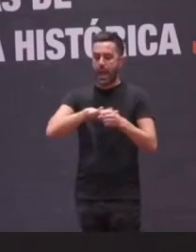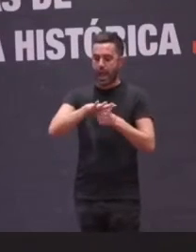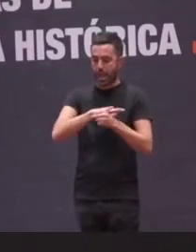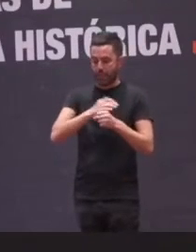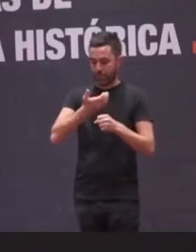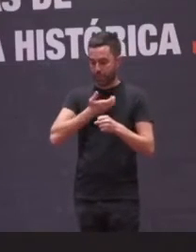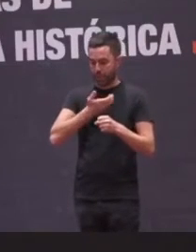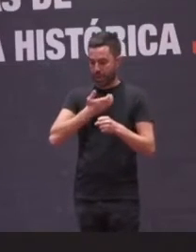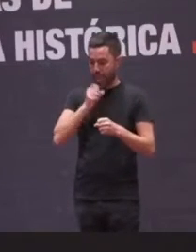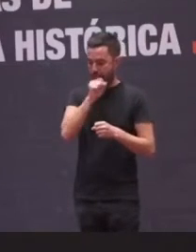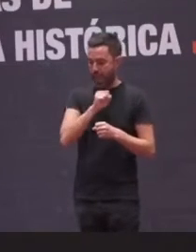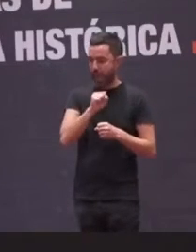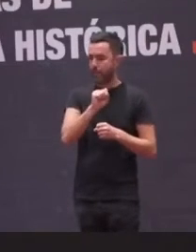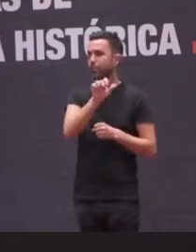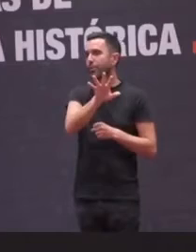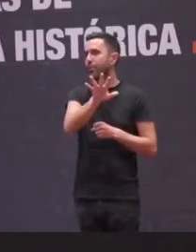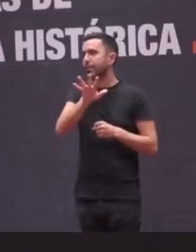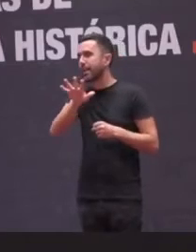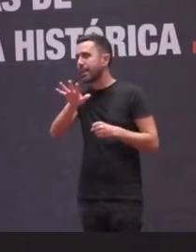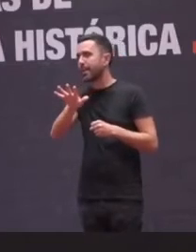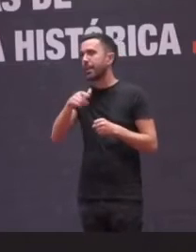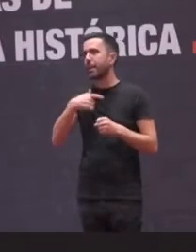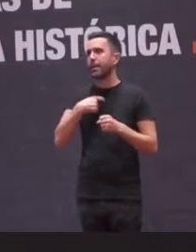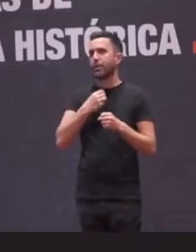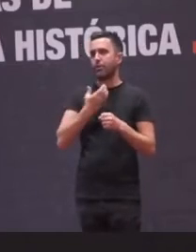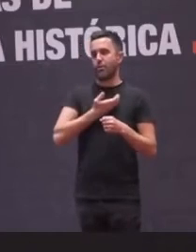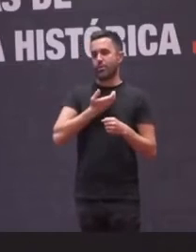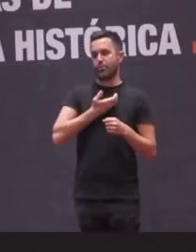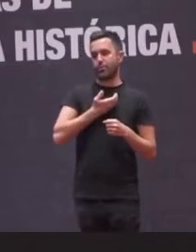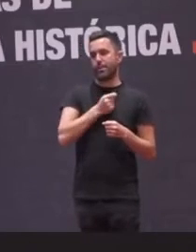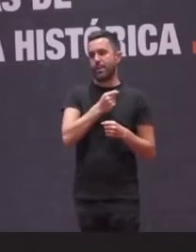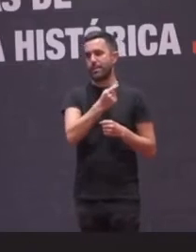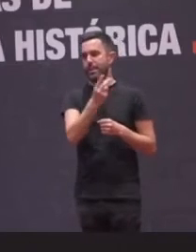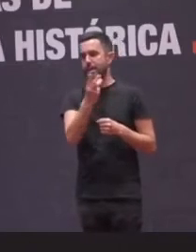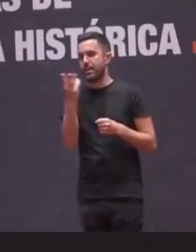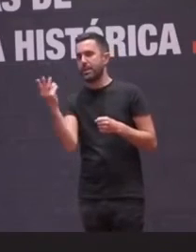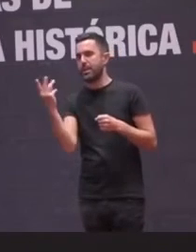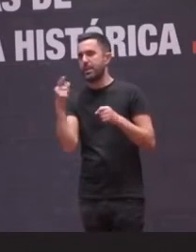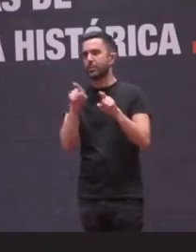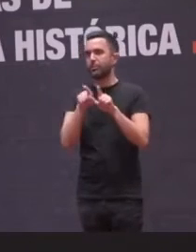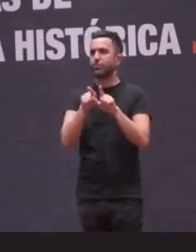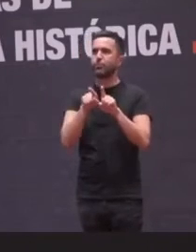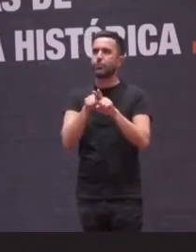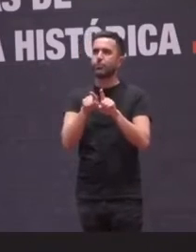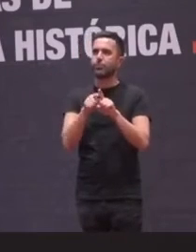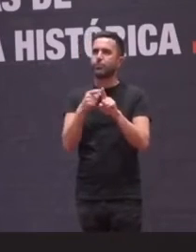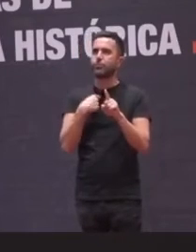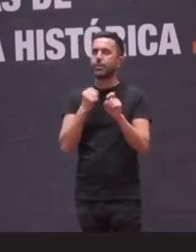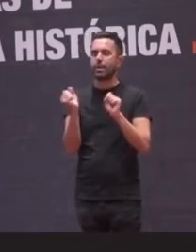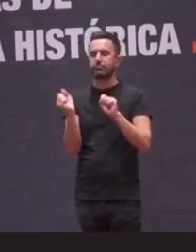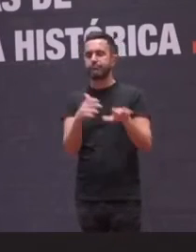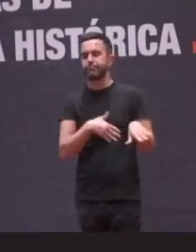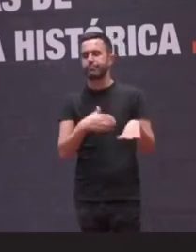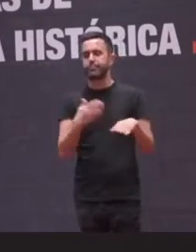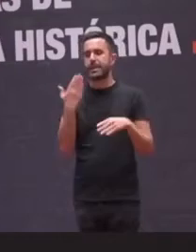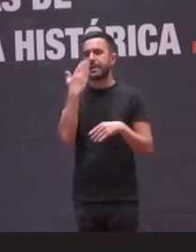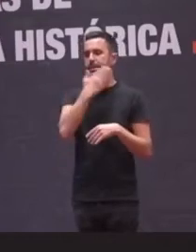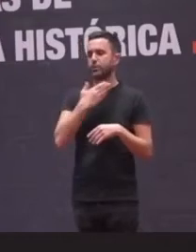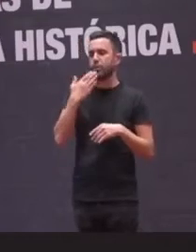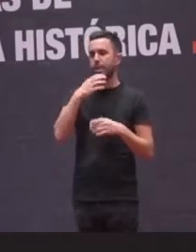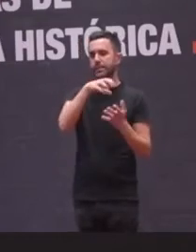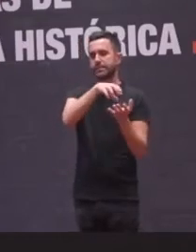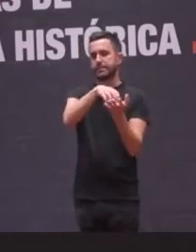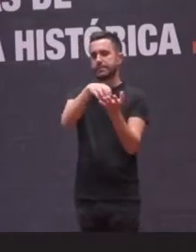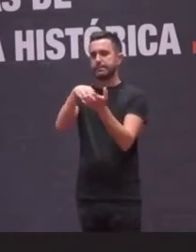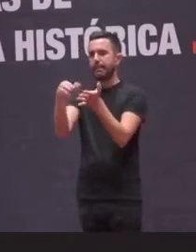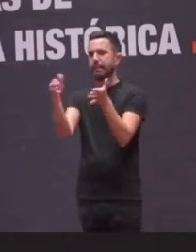un decreto do ano 55, o Regulamento de Bens das Corporacións Locais, e que tiña como finalidade que cando se abandonaban as escolas. Estas escolas unitarias que